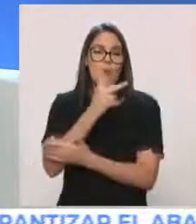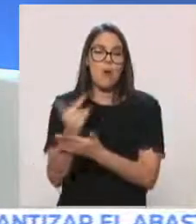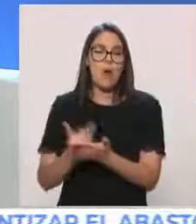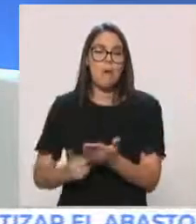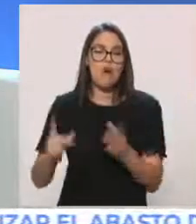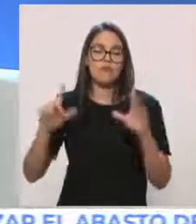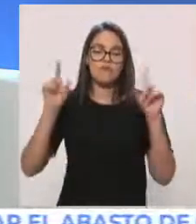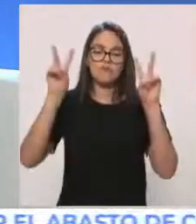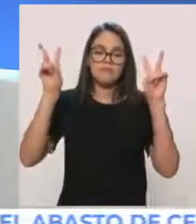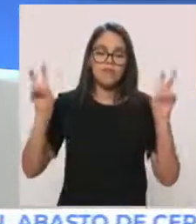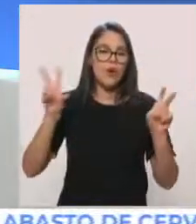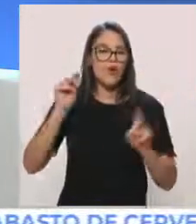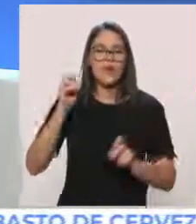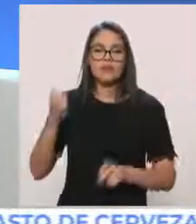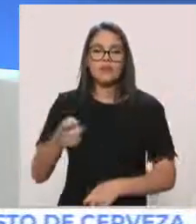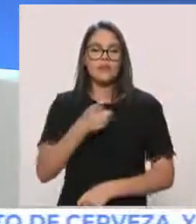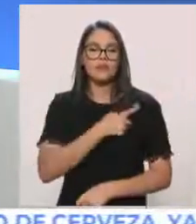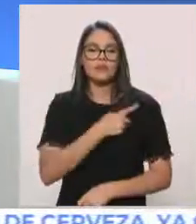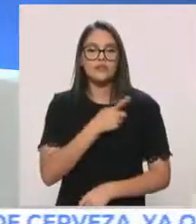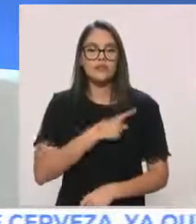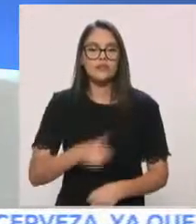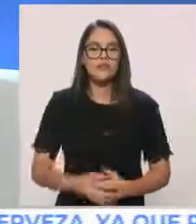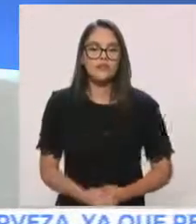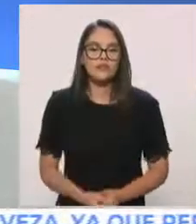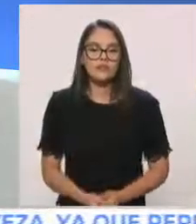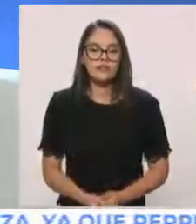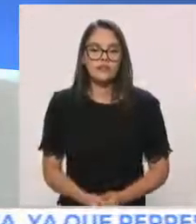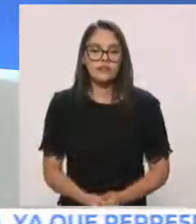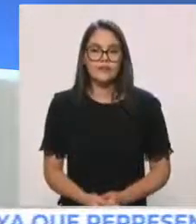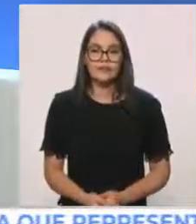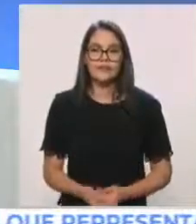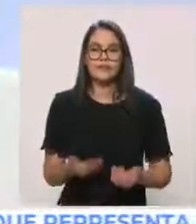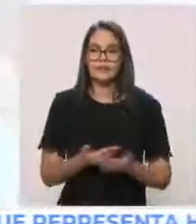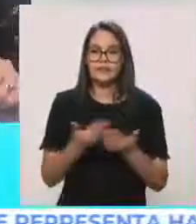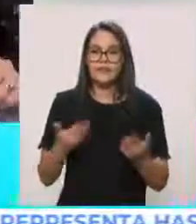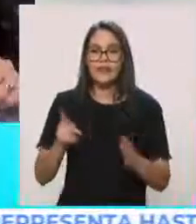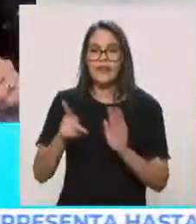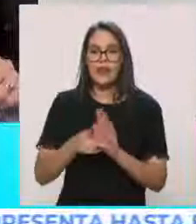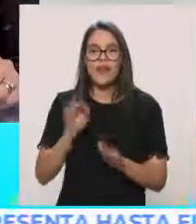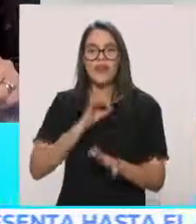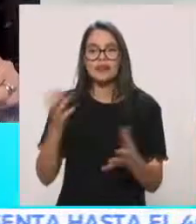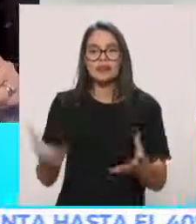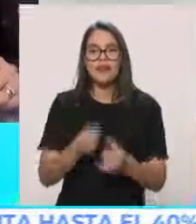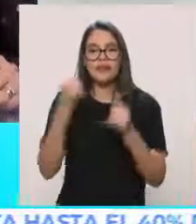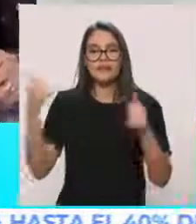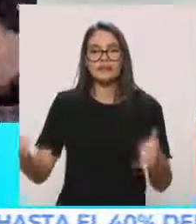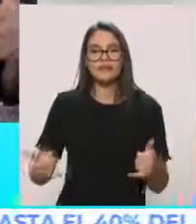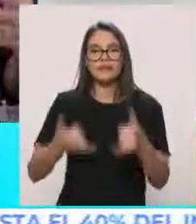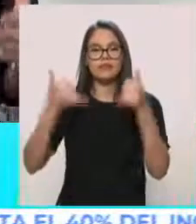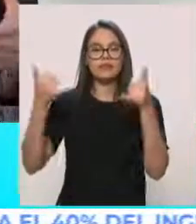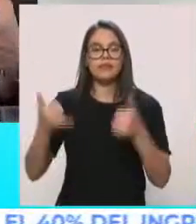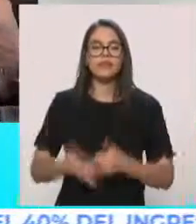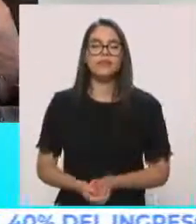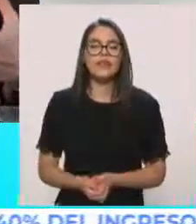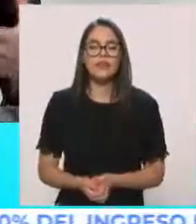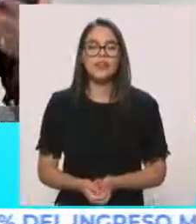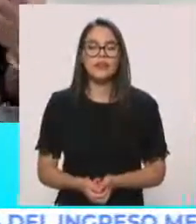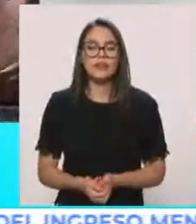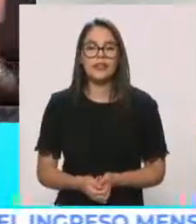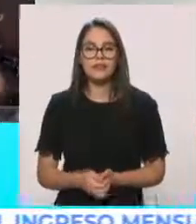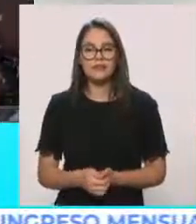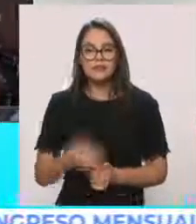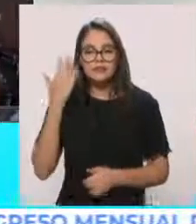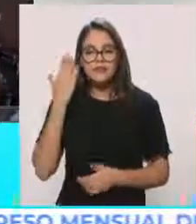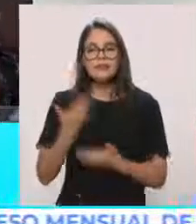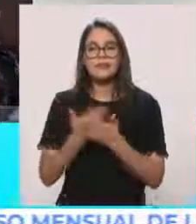mujeres víctimas de violencia. Salvador, pudimos retomar la llamada. Muy buenos días. Te preguntaba de la importancia de